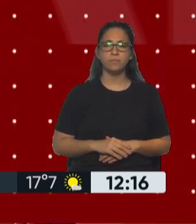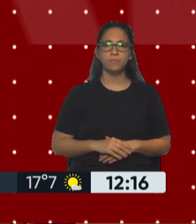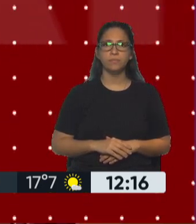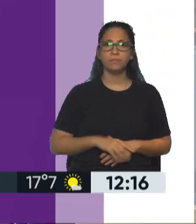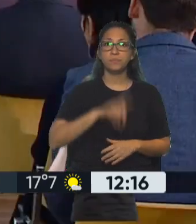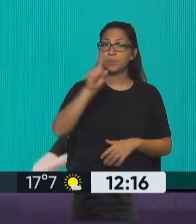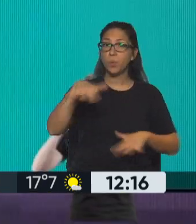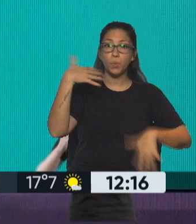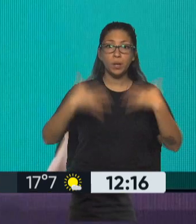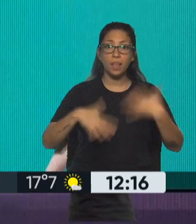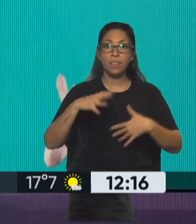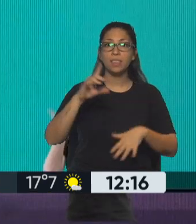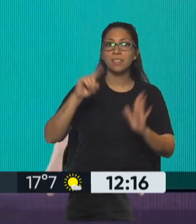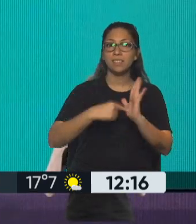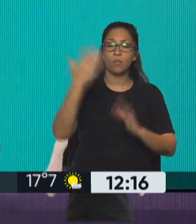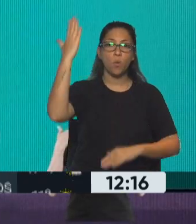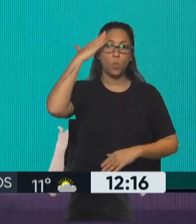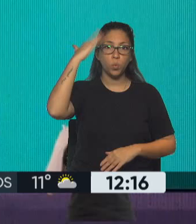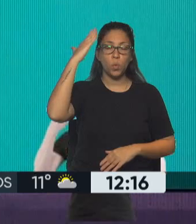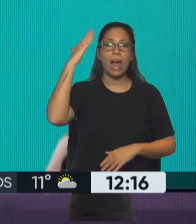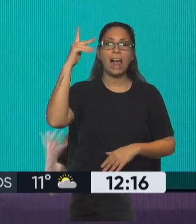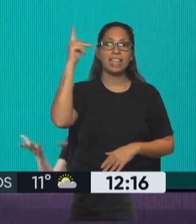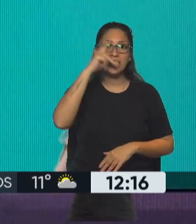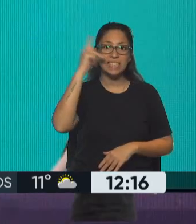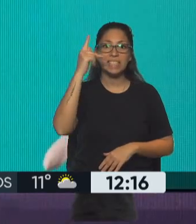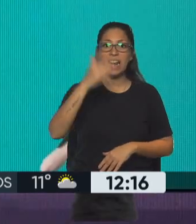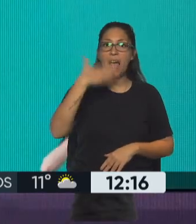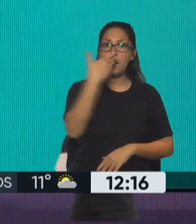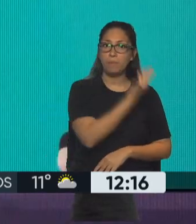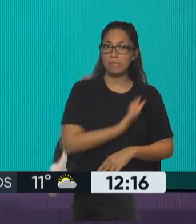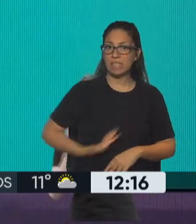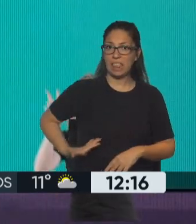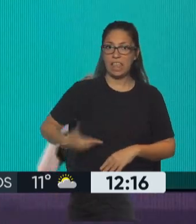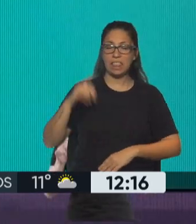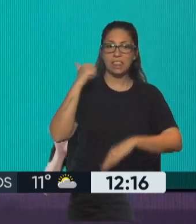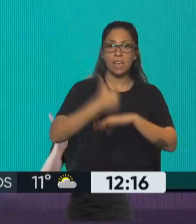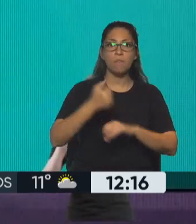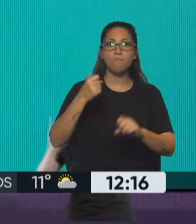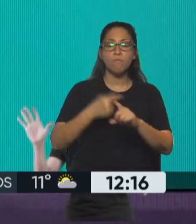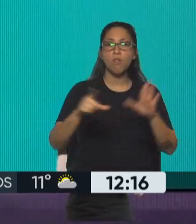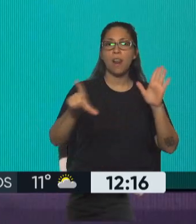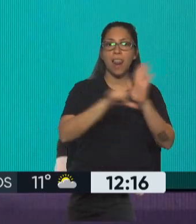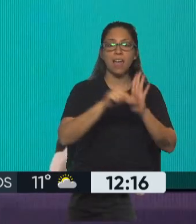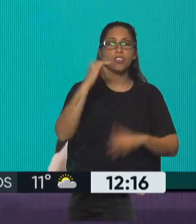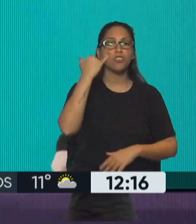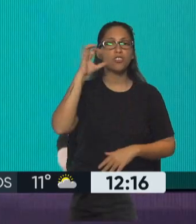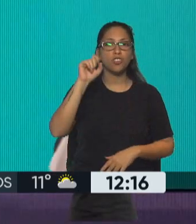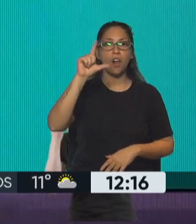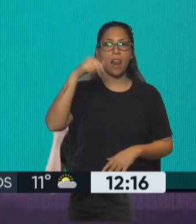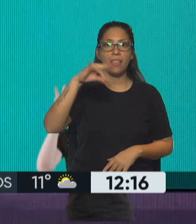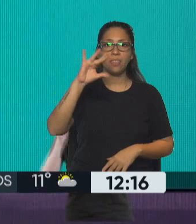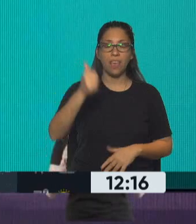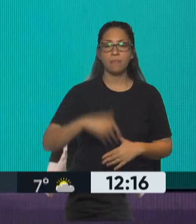Lo vamos urgente al Centro Cultural Kirchner. Habla el presidente Alberto Fernández de cumplimiento de la ley Yolanda. Porque es un tema que